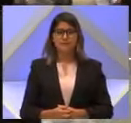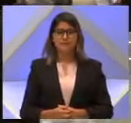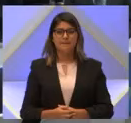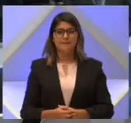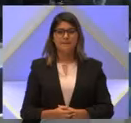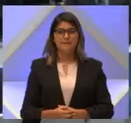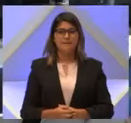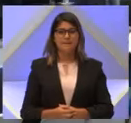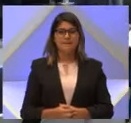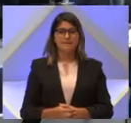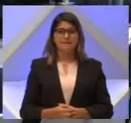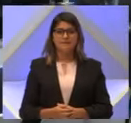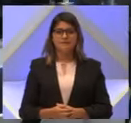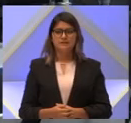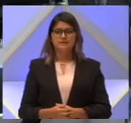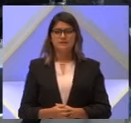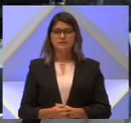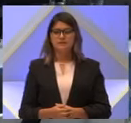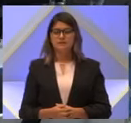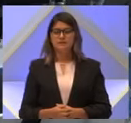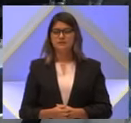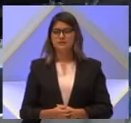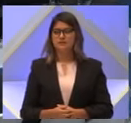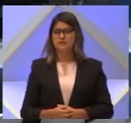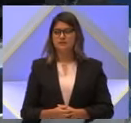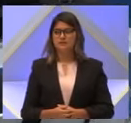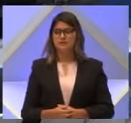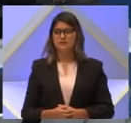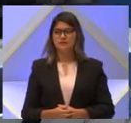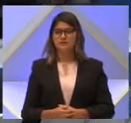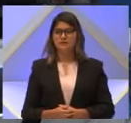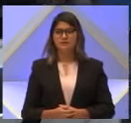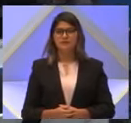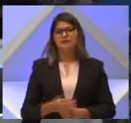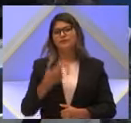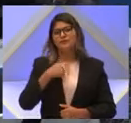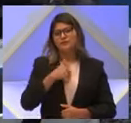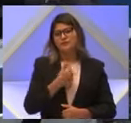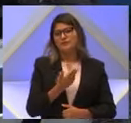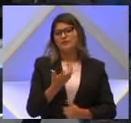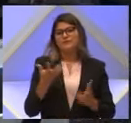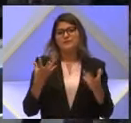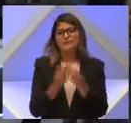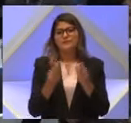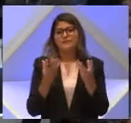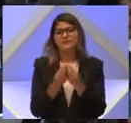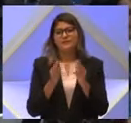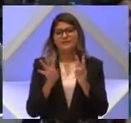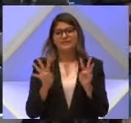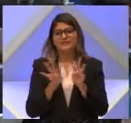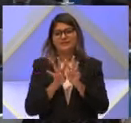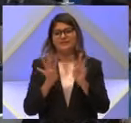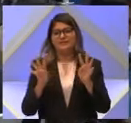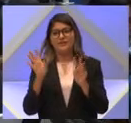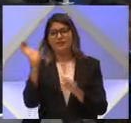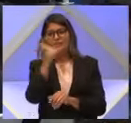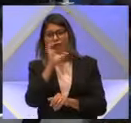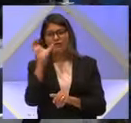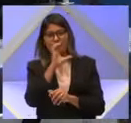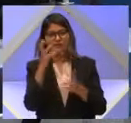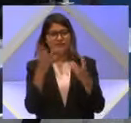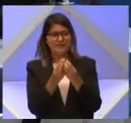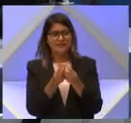transitamos por esta necesidad de hacer fotos en conjunto quiero decirles que